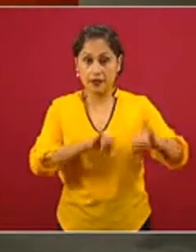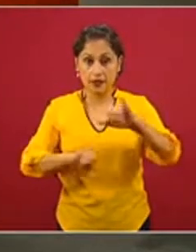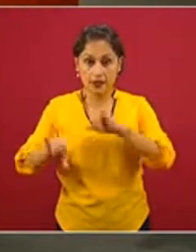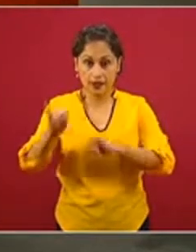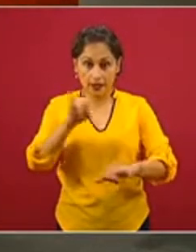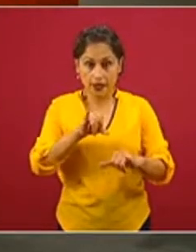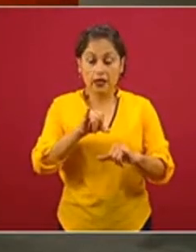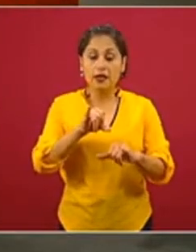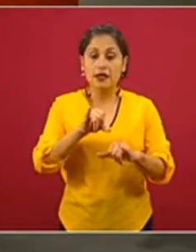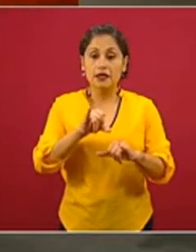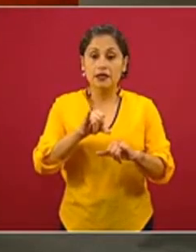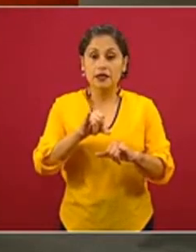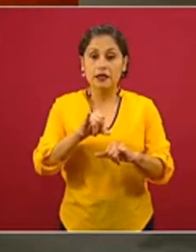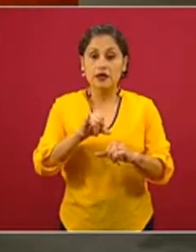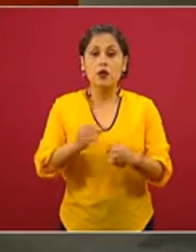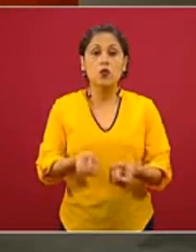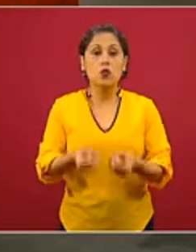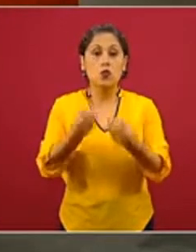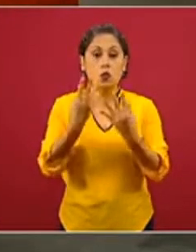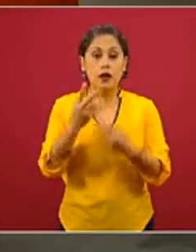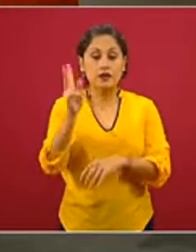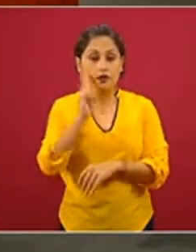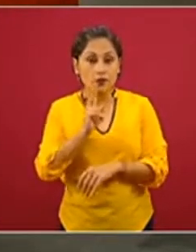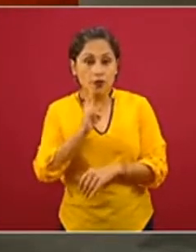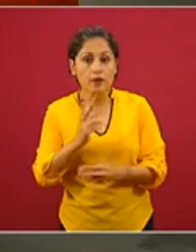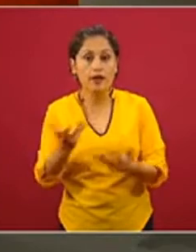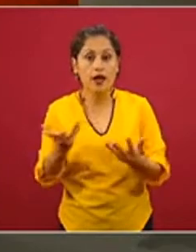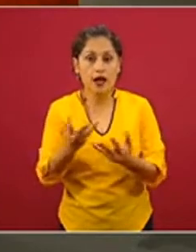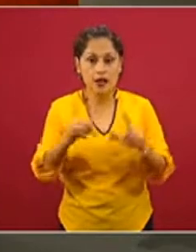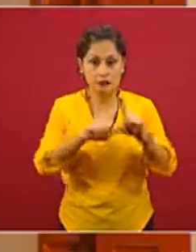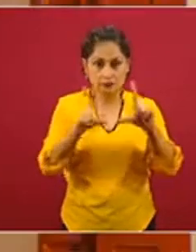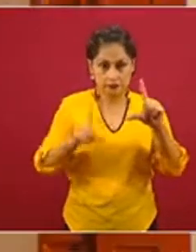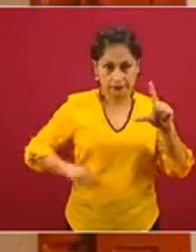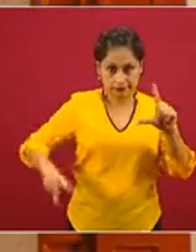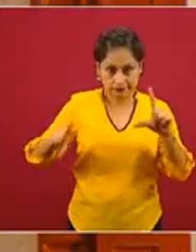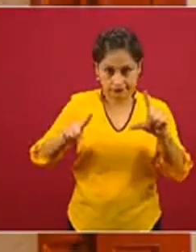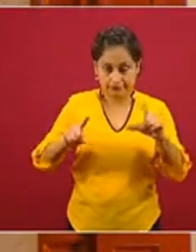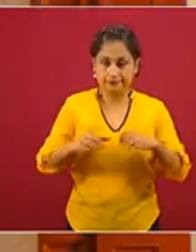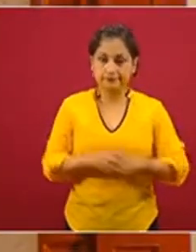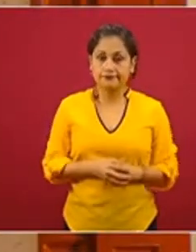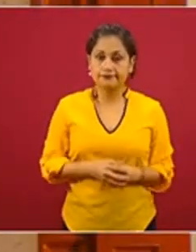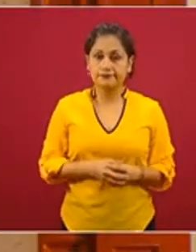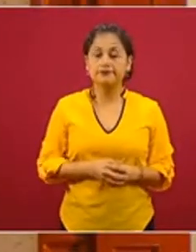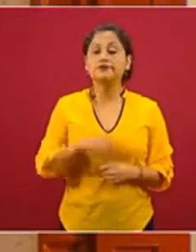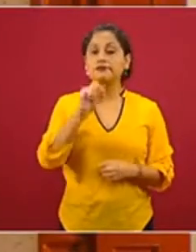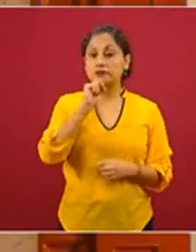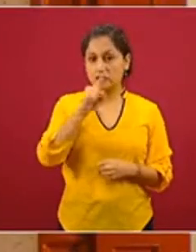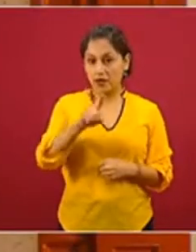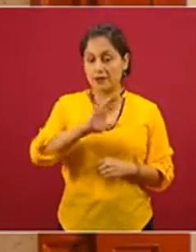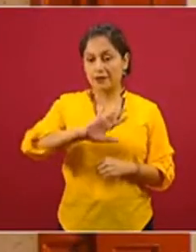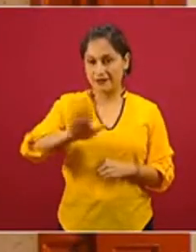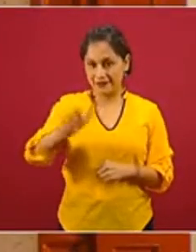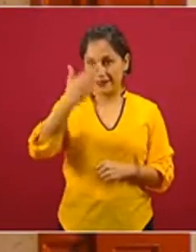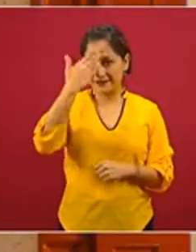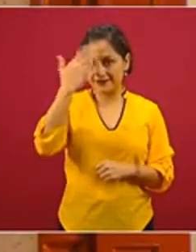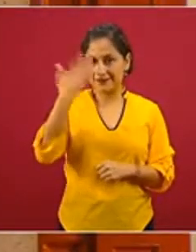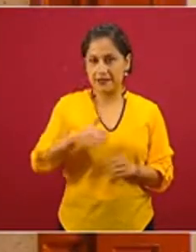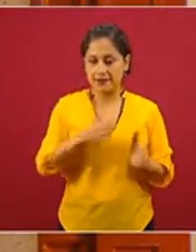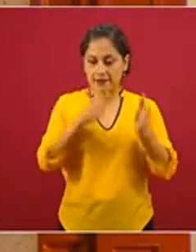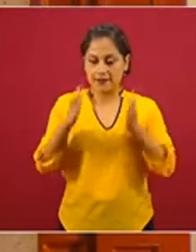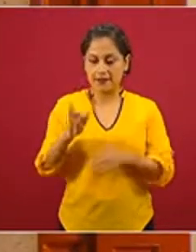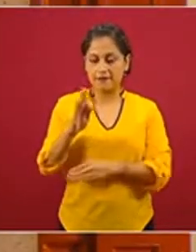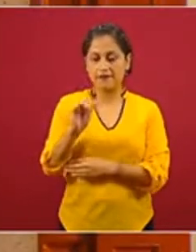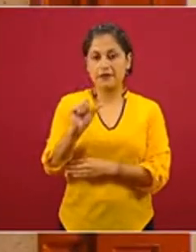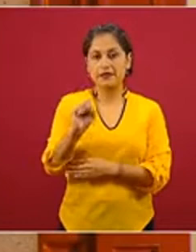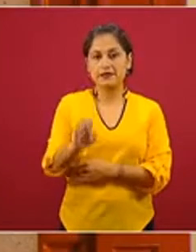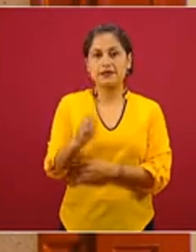en la totalidad del territorio mexicano. Pero ya decíamos que también en esta fase 3 se suma la red IRAG, que es